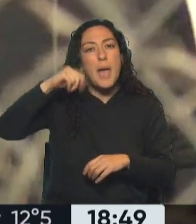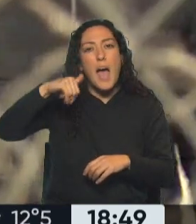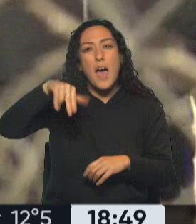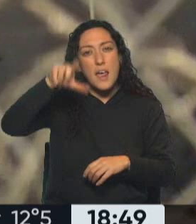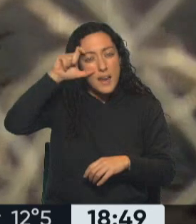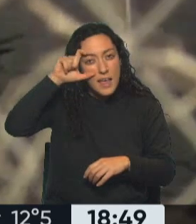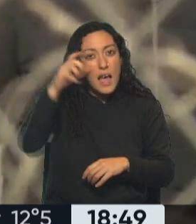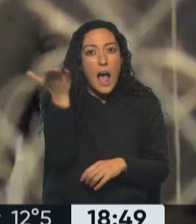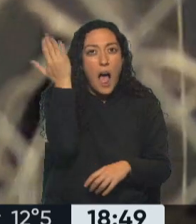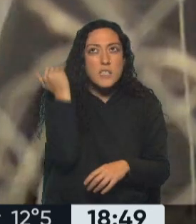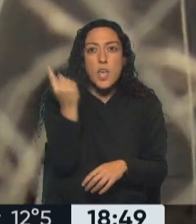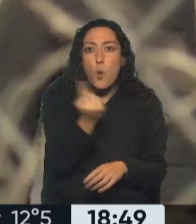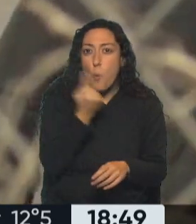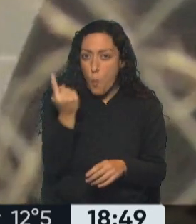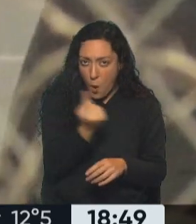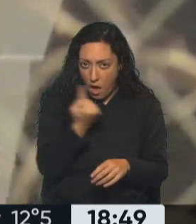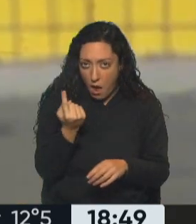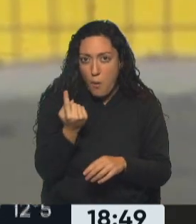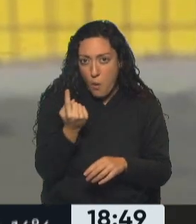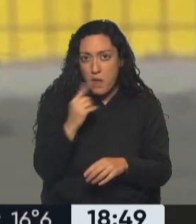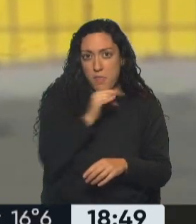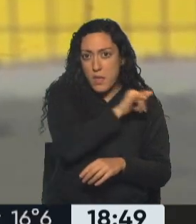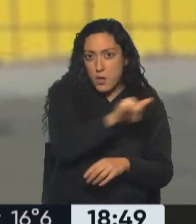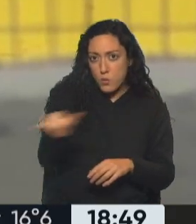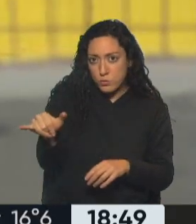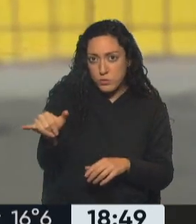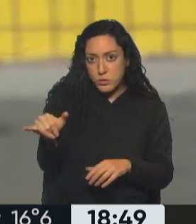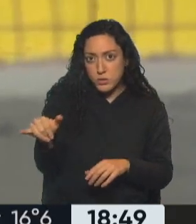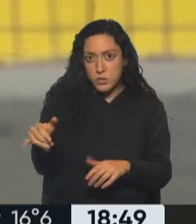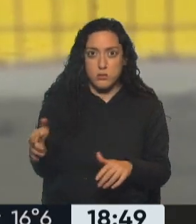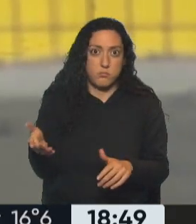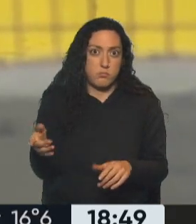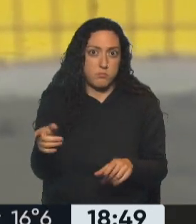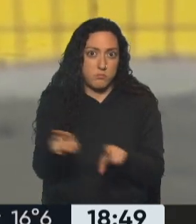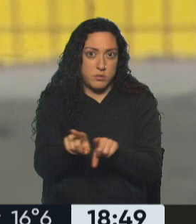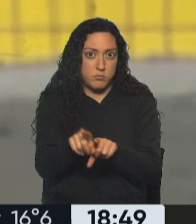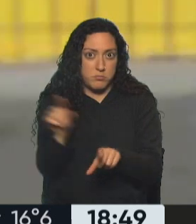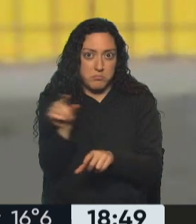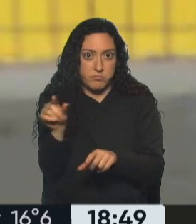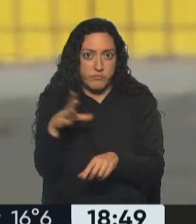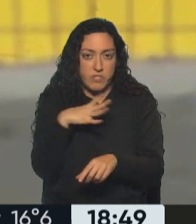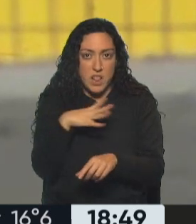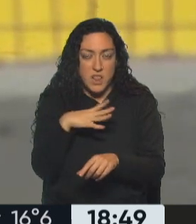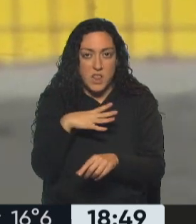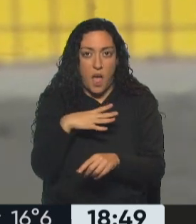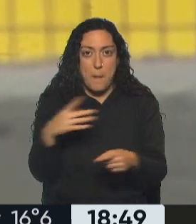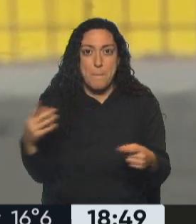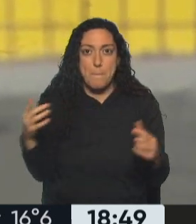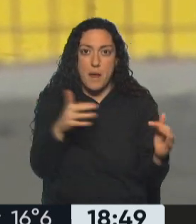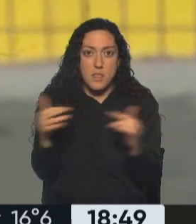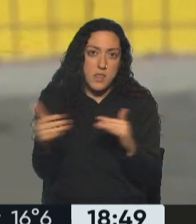pico de justamente del partido frente a Boca Juniors. Sí, porque hubo cuestionamientos al respecto. Sí,